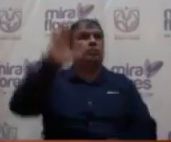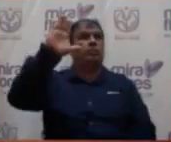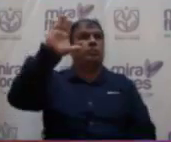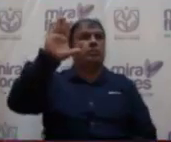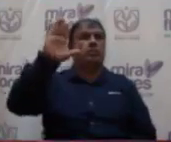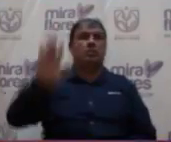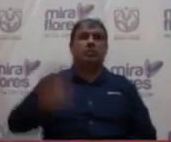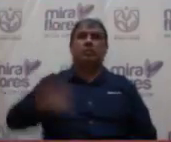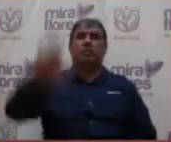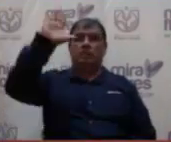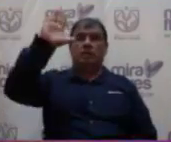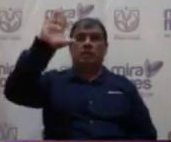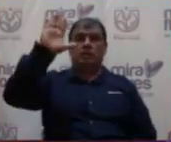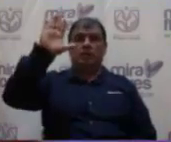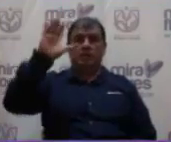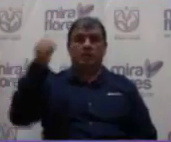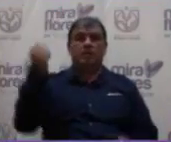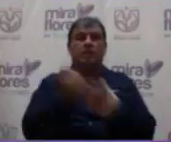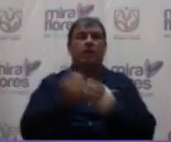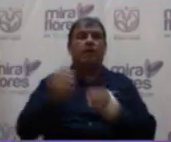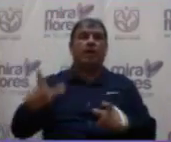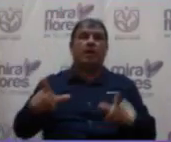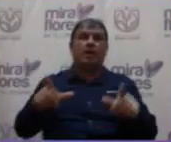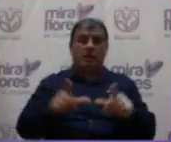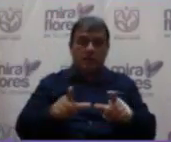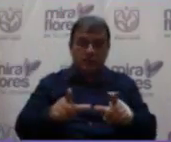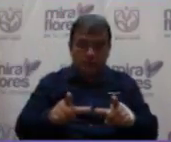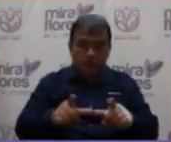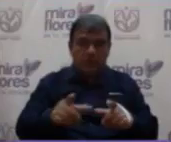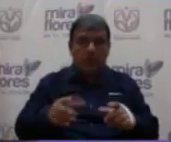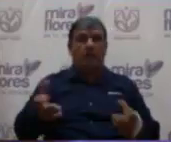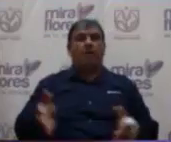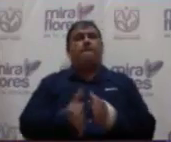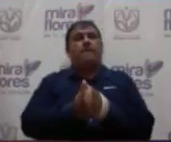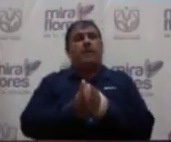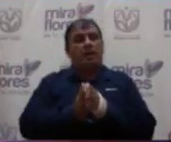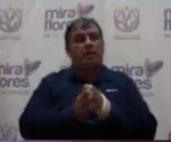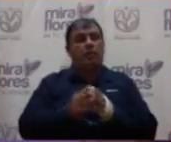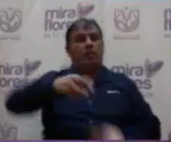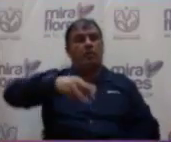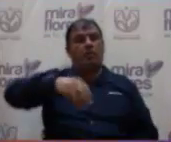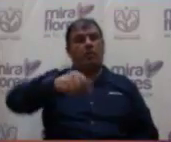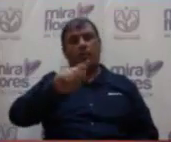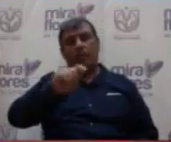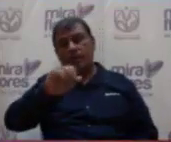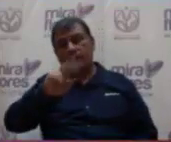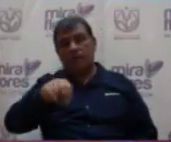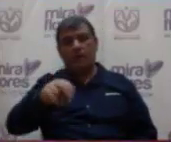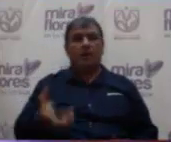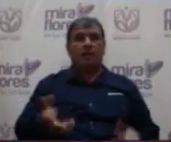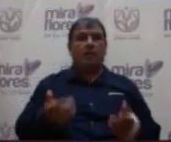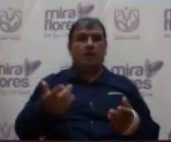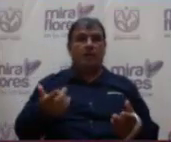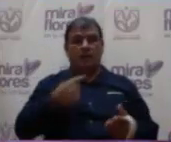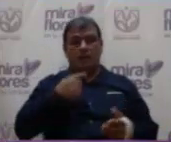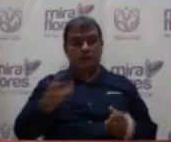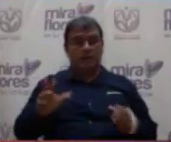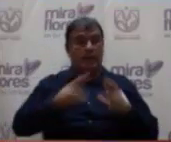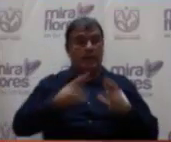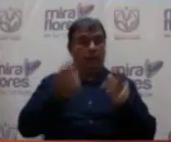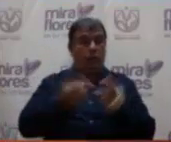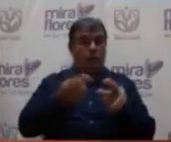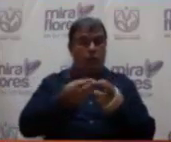conformidad. Se aprueba la licencia otorgada o solicitada por el señor Martín Bustamante Castro para que esta